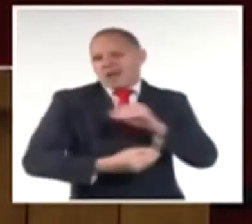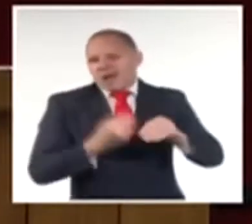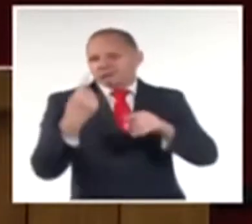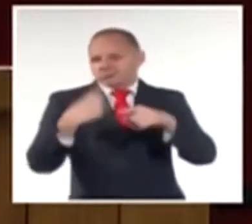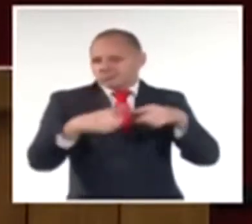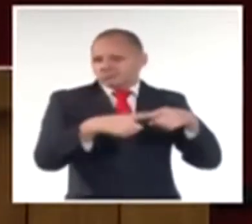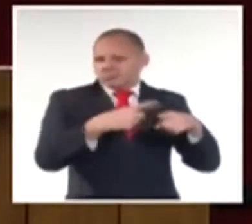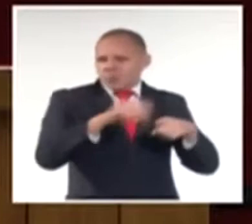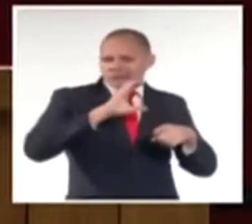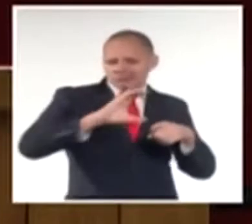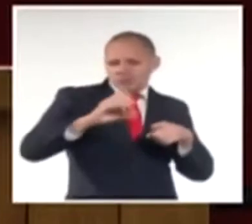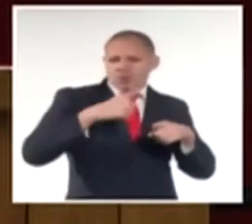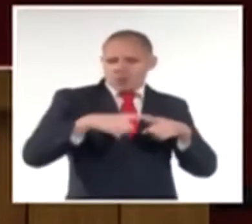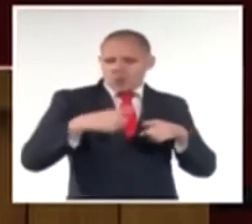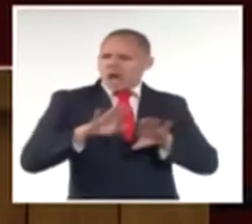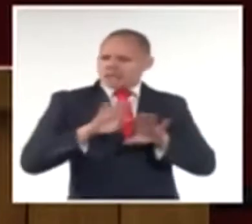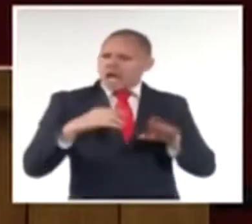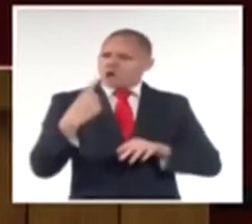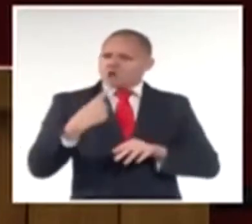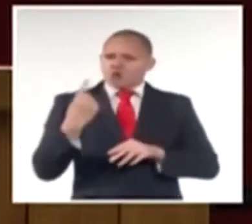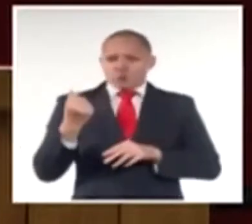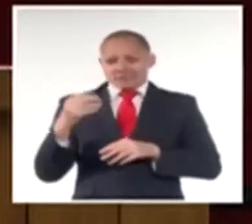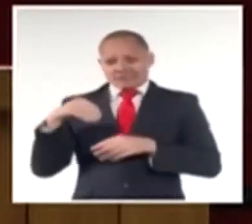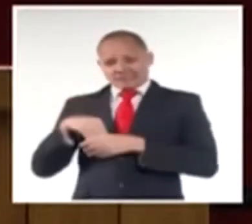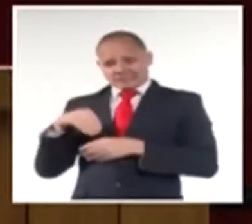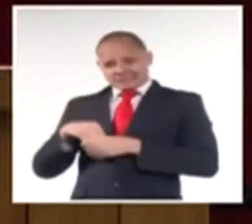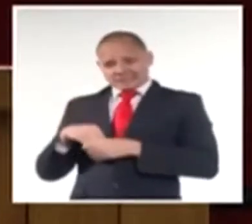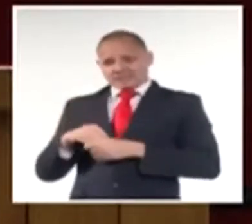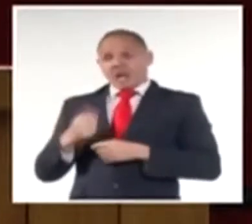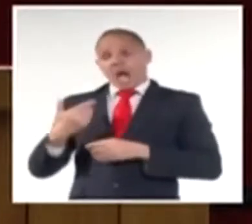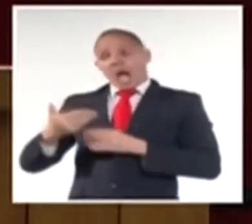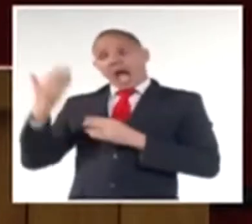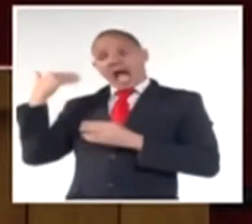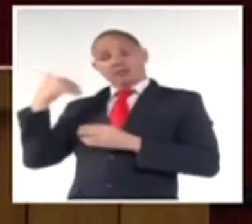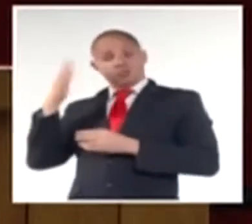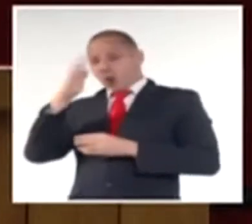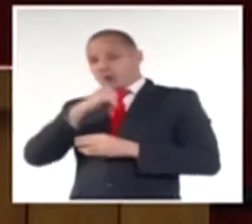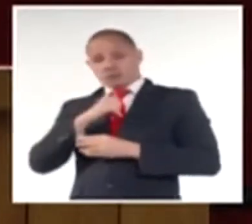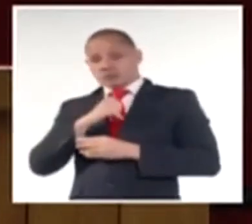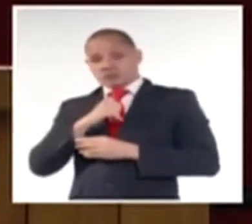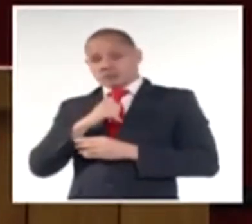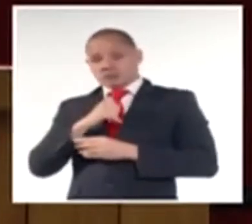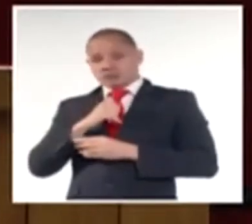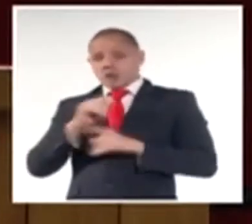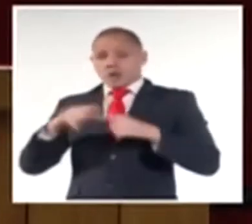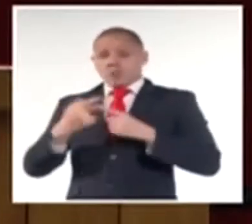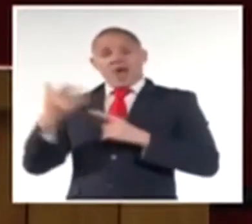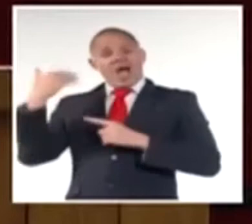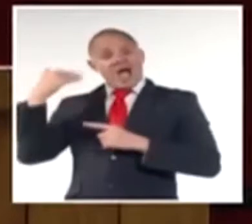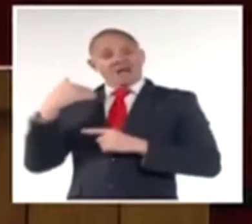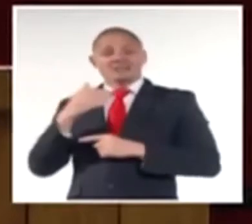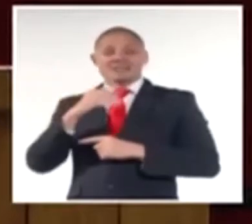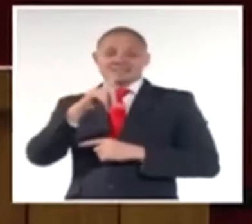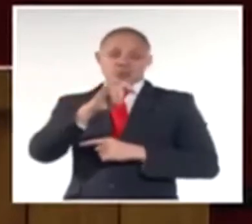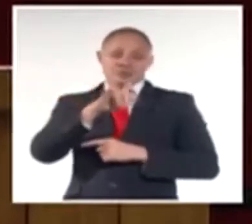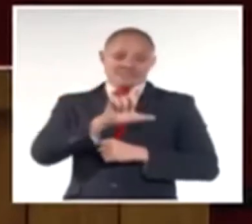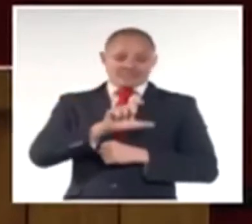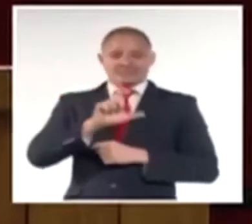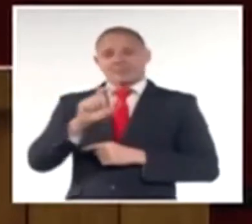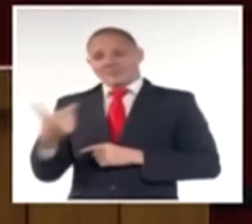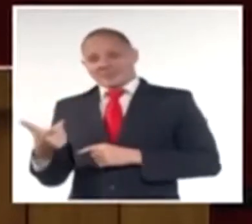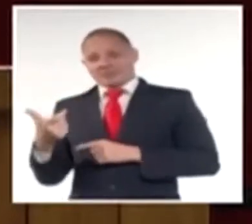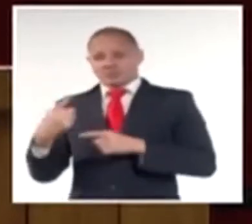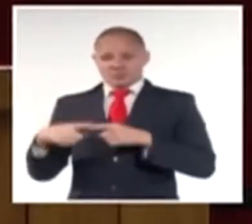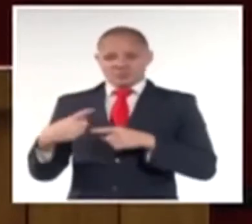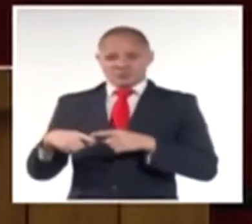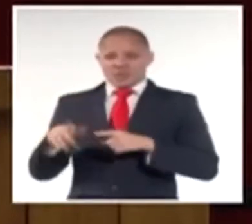presupuesto reconvertido sin precedentes y experiencias, así como la aplicación de medidas extraordinarias ante